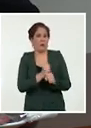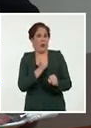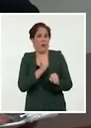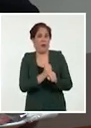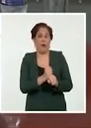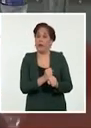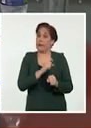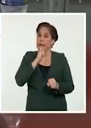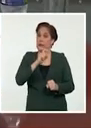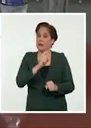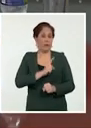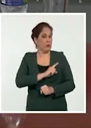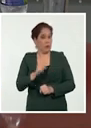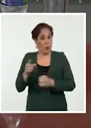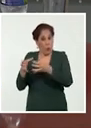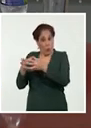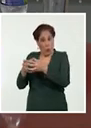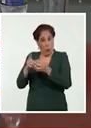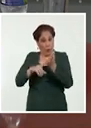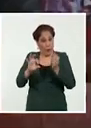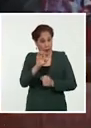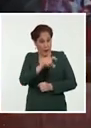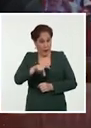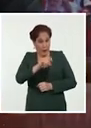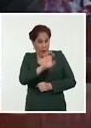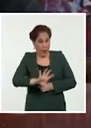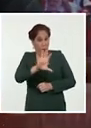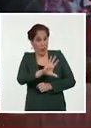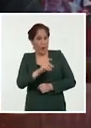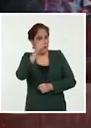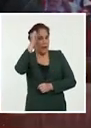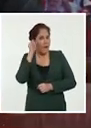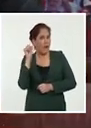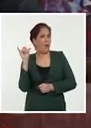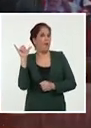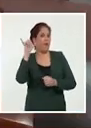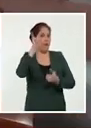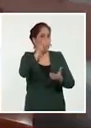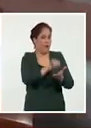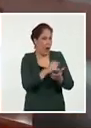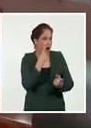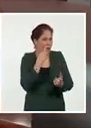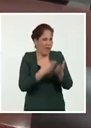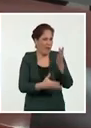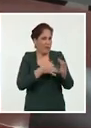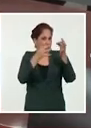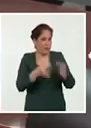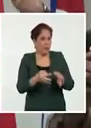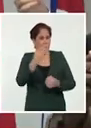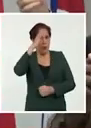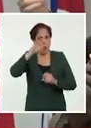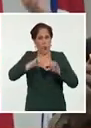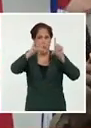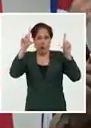visita larga de 10 días donde tuvimos una imagen importante un poco después del